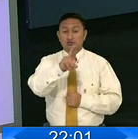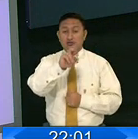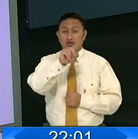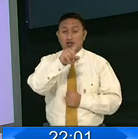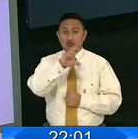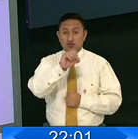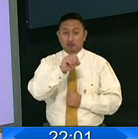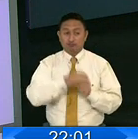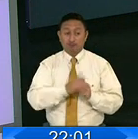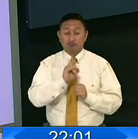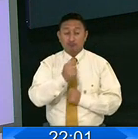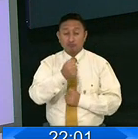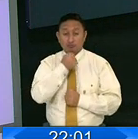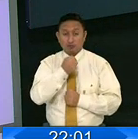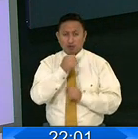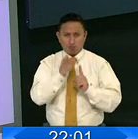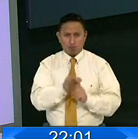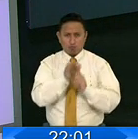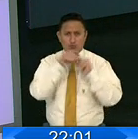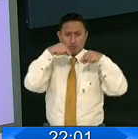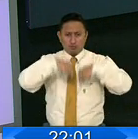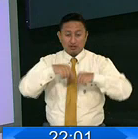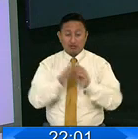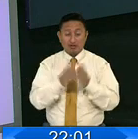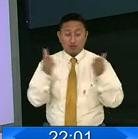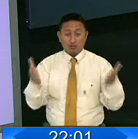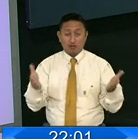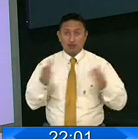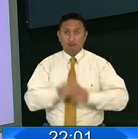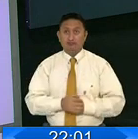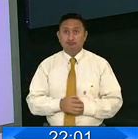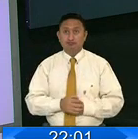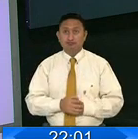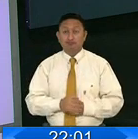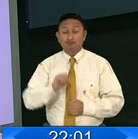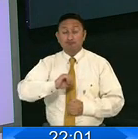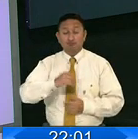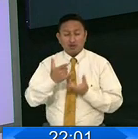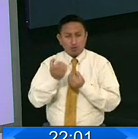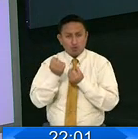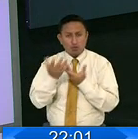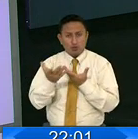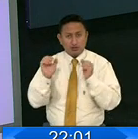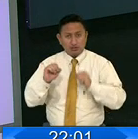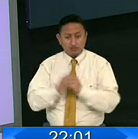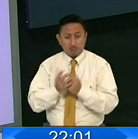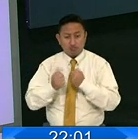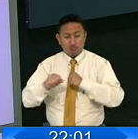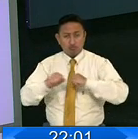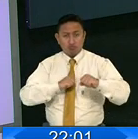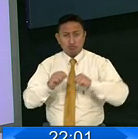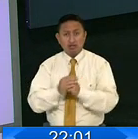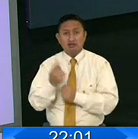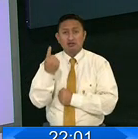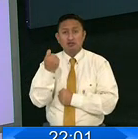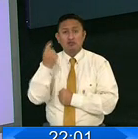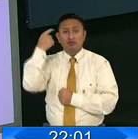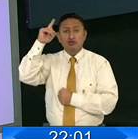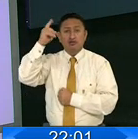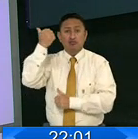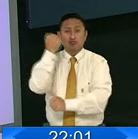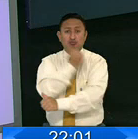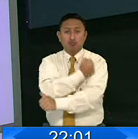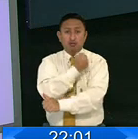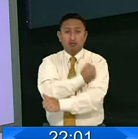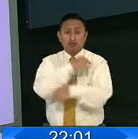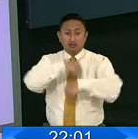en una entrevista exclusiva con Diario El Comercio. A su vez, informó que se gestionan 11 millones de vacunas